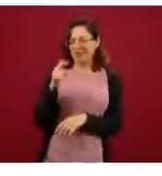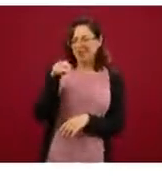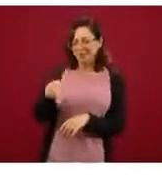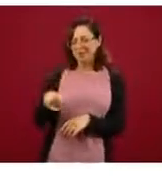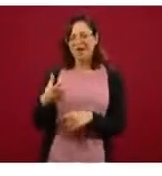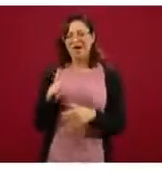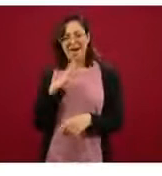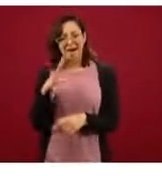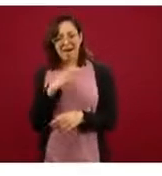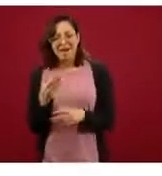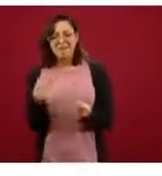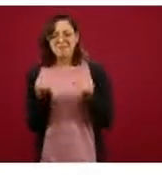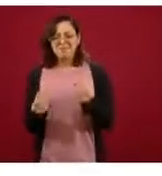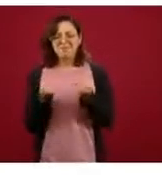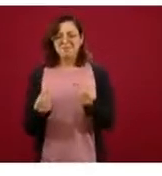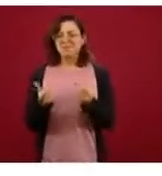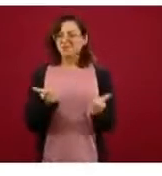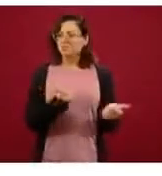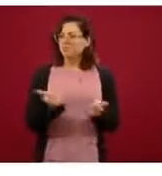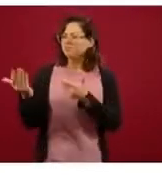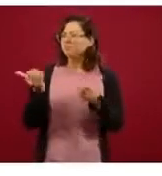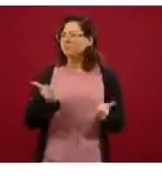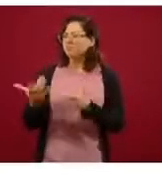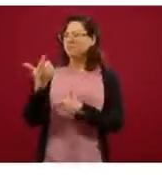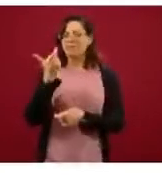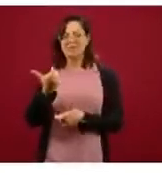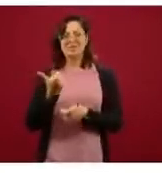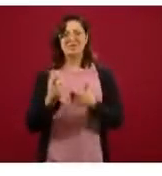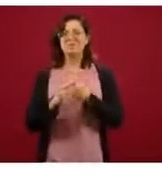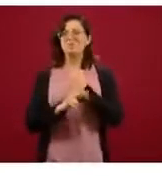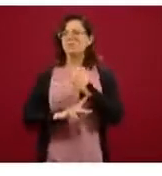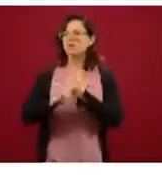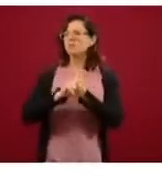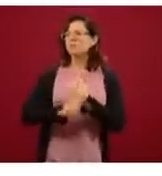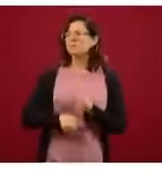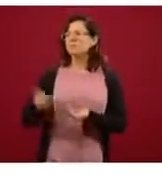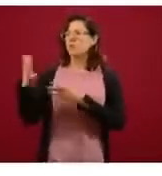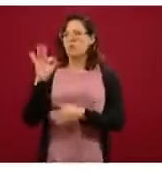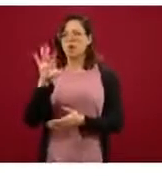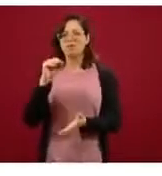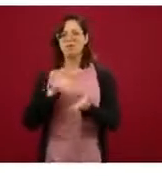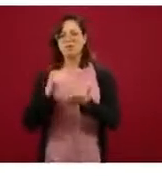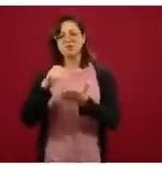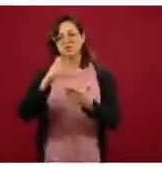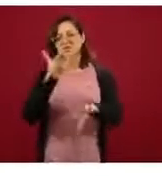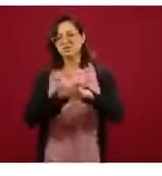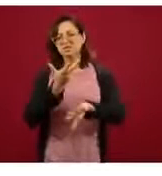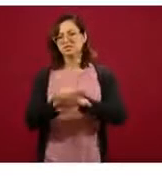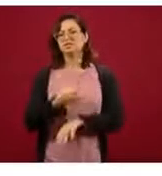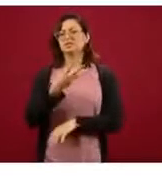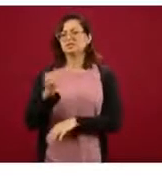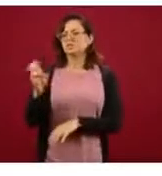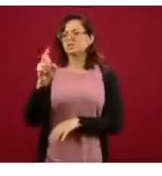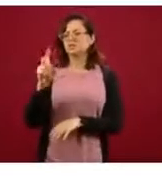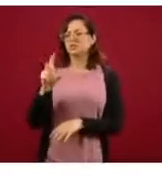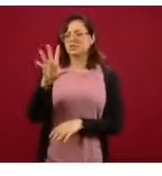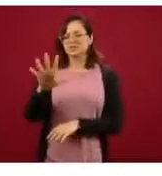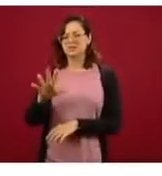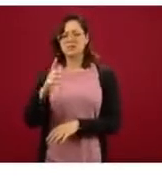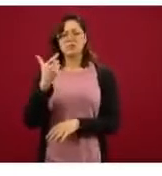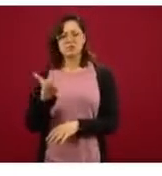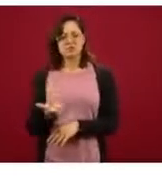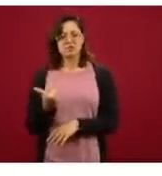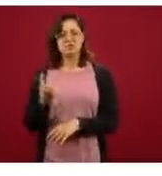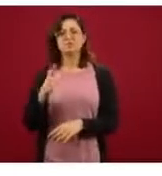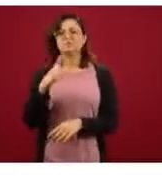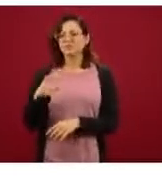de recursos que son movidos a otras latitudes. 40 millones de dólares a Estados Unidos, 335 millones de pesos.